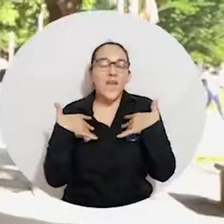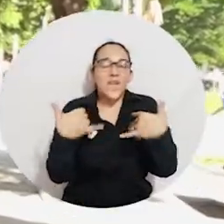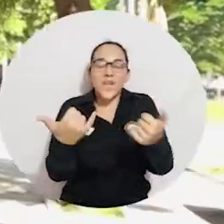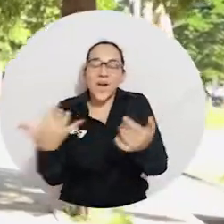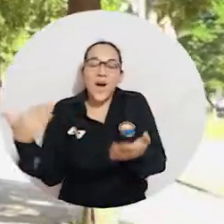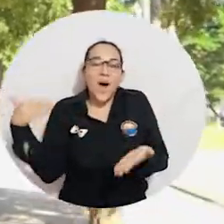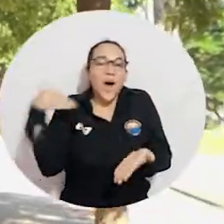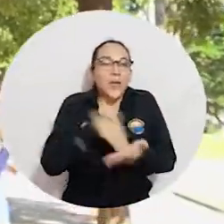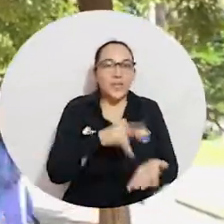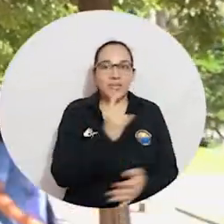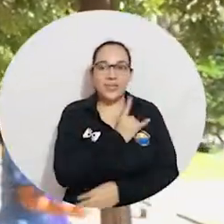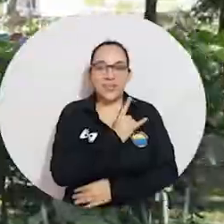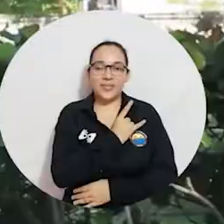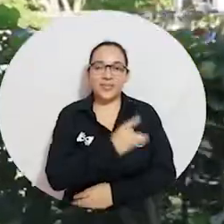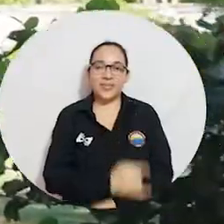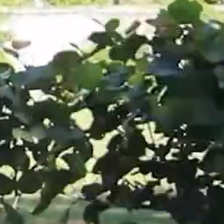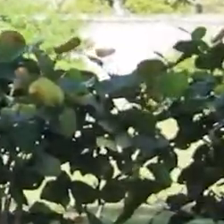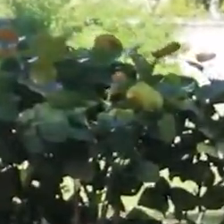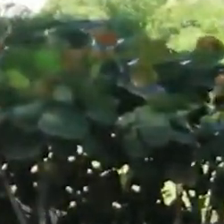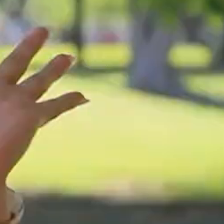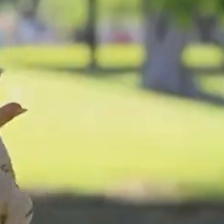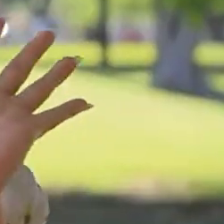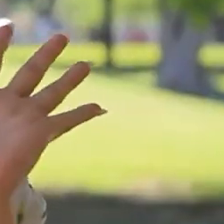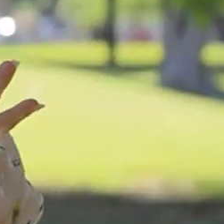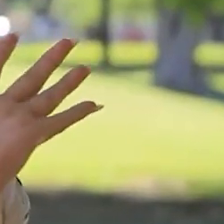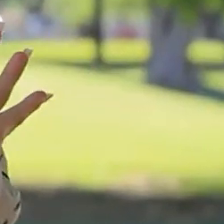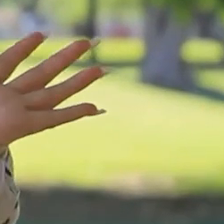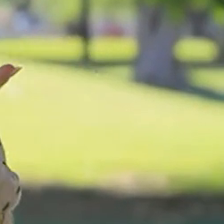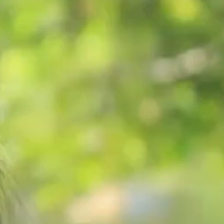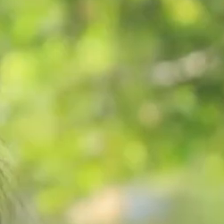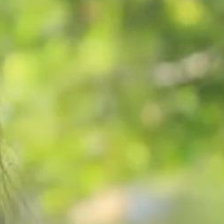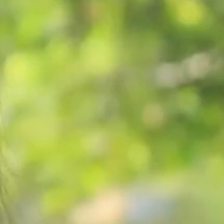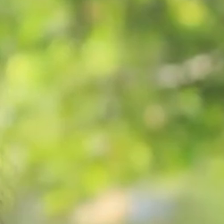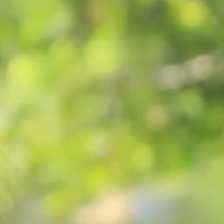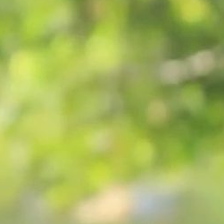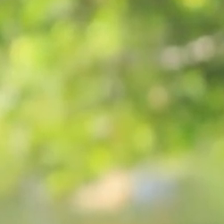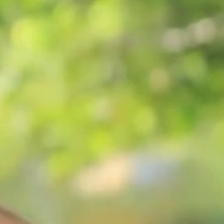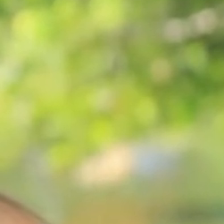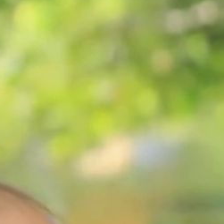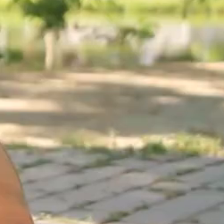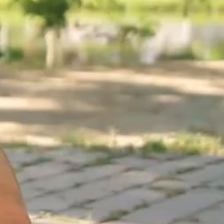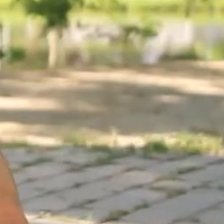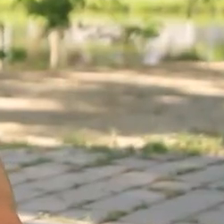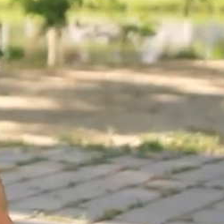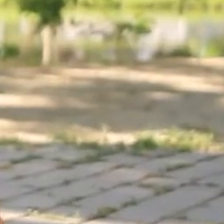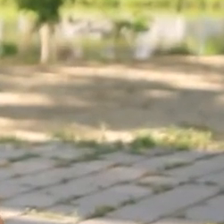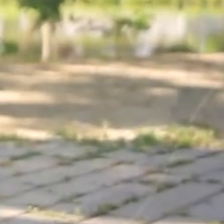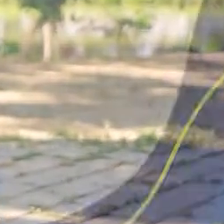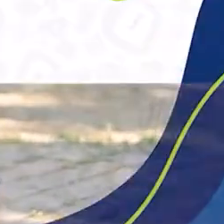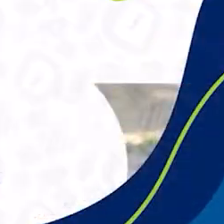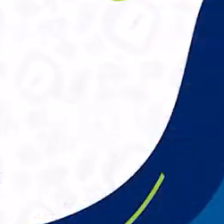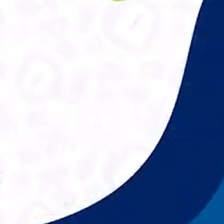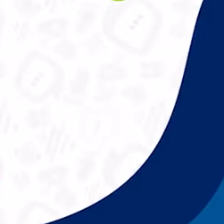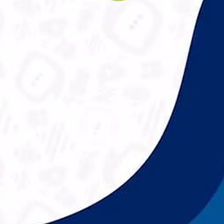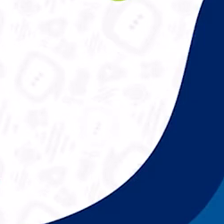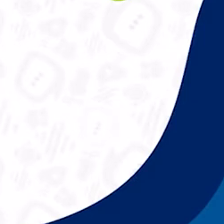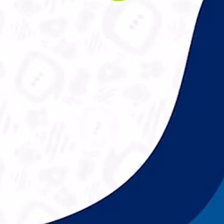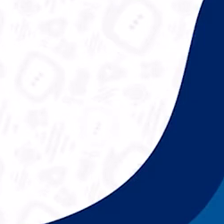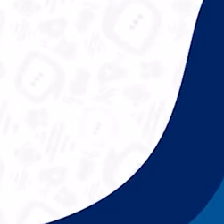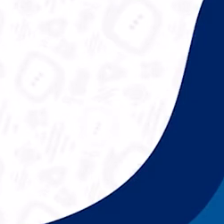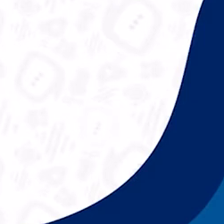Soy muy feliz de volver a la universidad. Universidad del Magdalena. Aún más incluyente e innovadora.